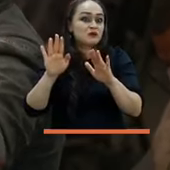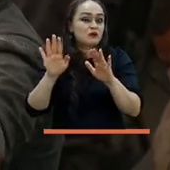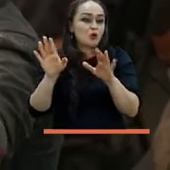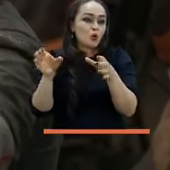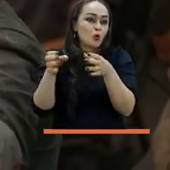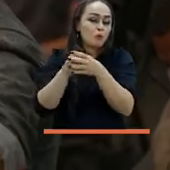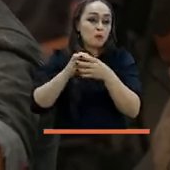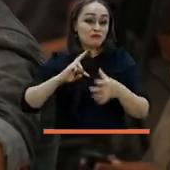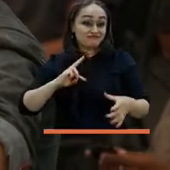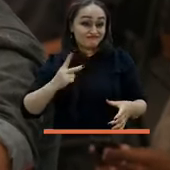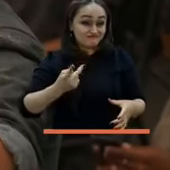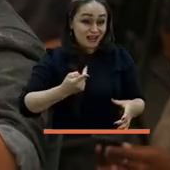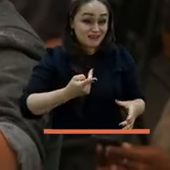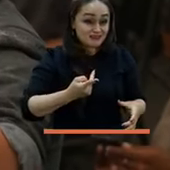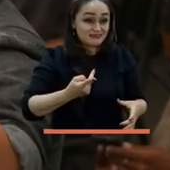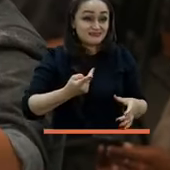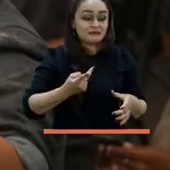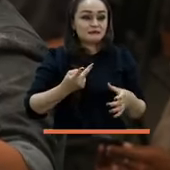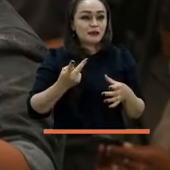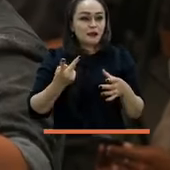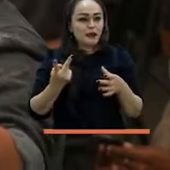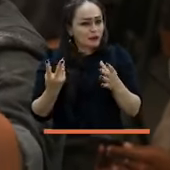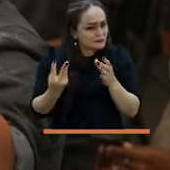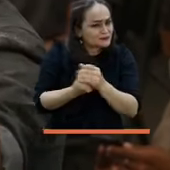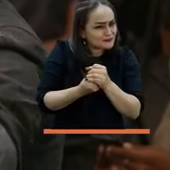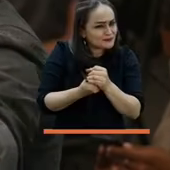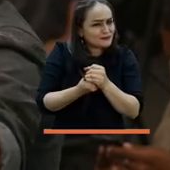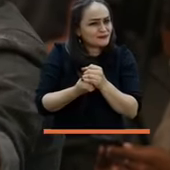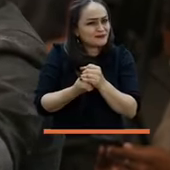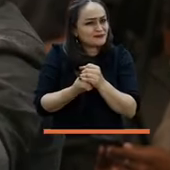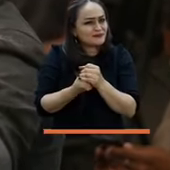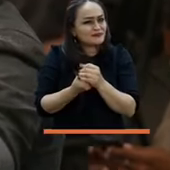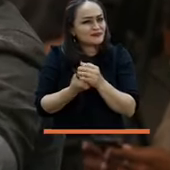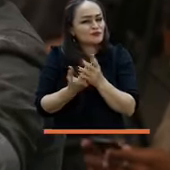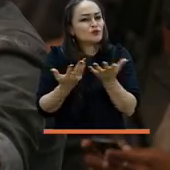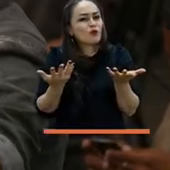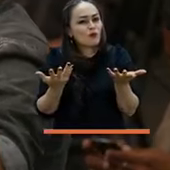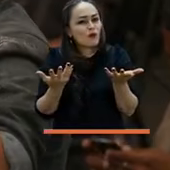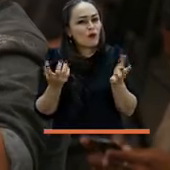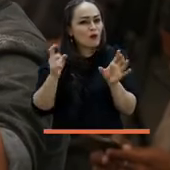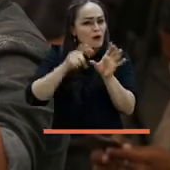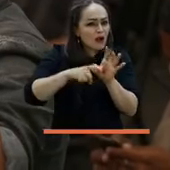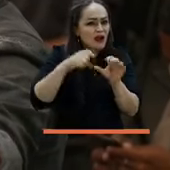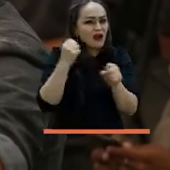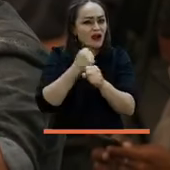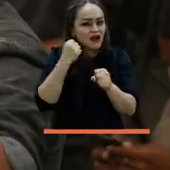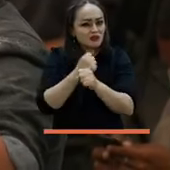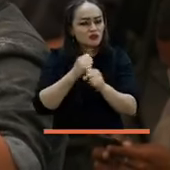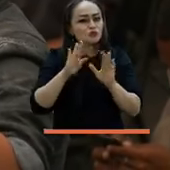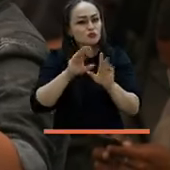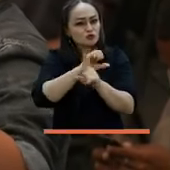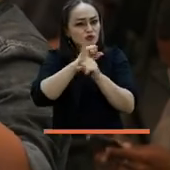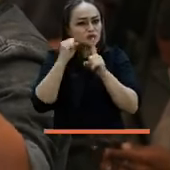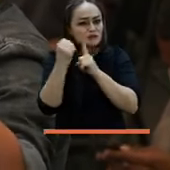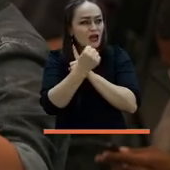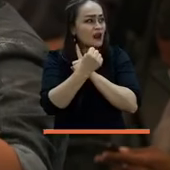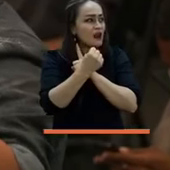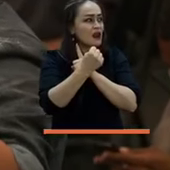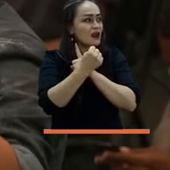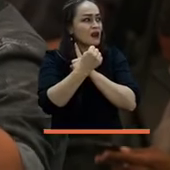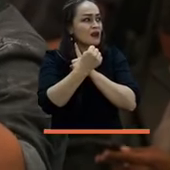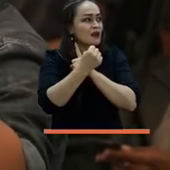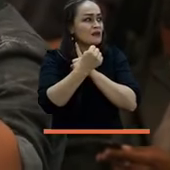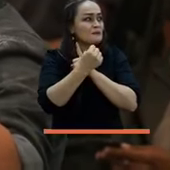sí también lo incluyen es donde queda en la empleabilidad eso es algo social de que hay